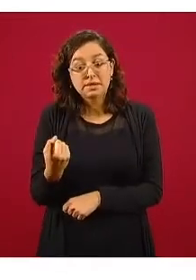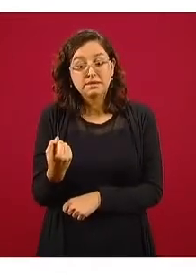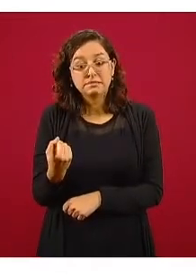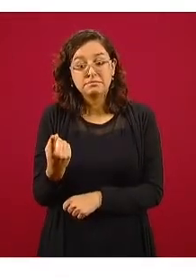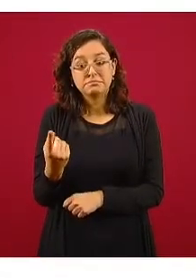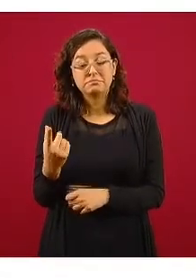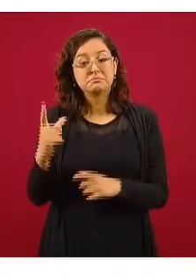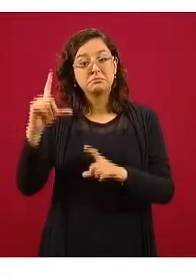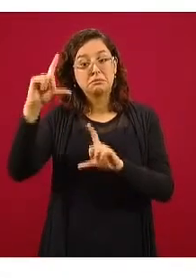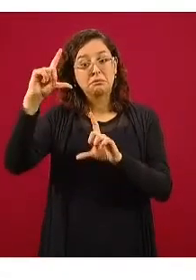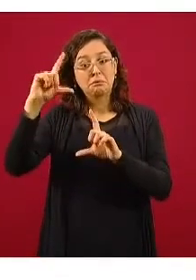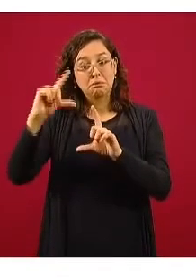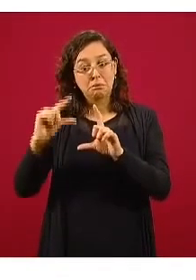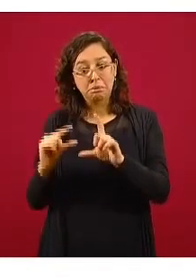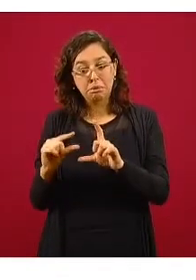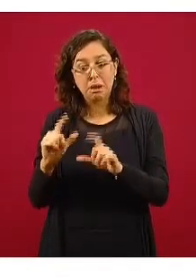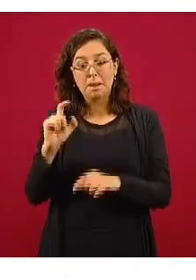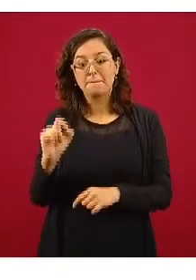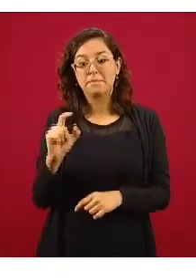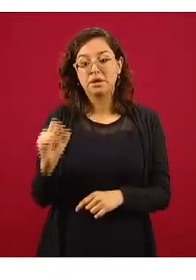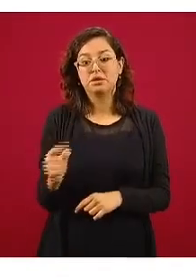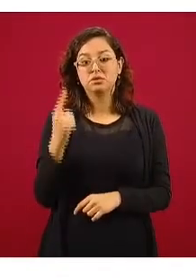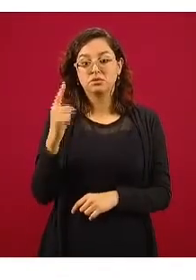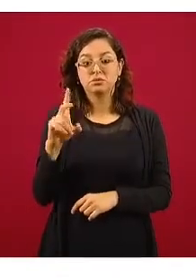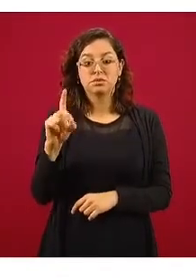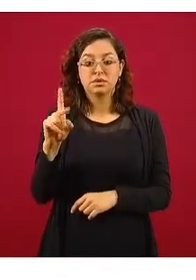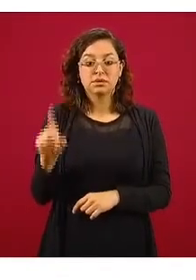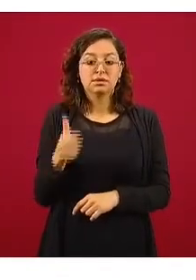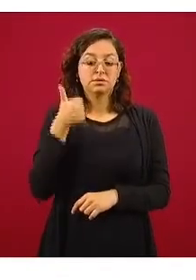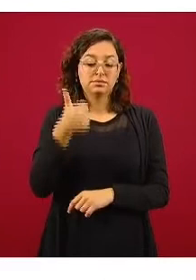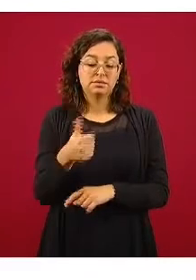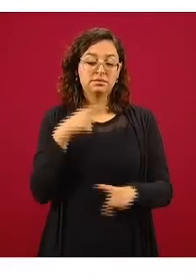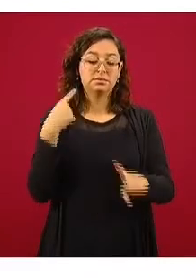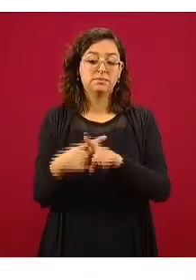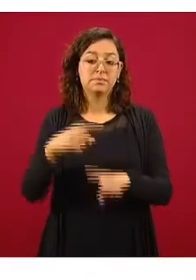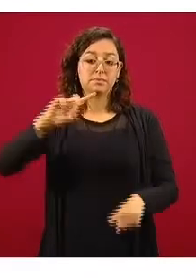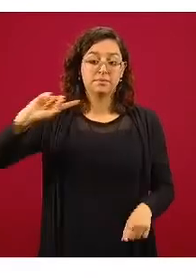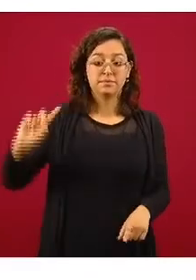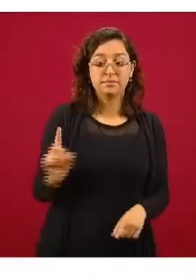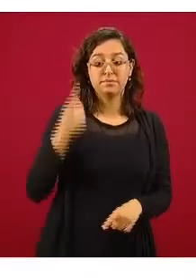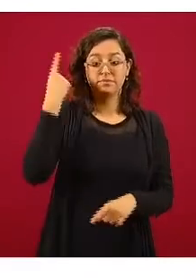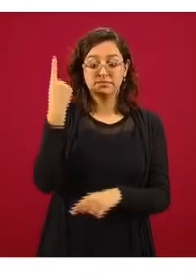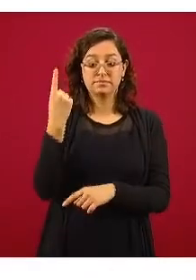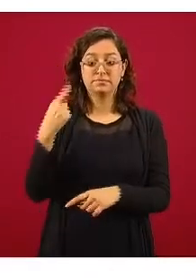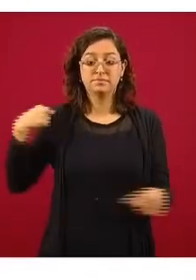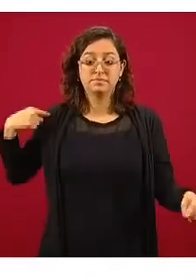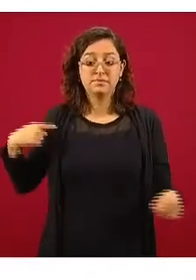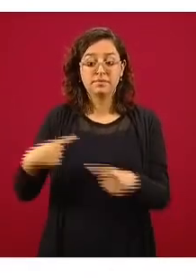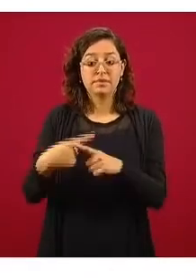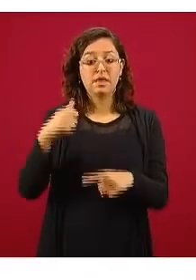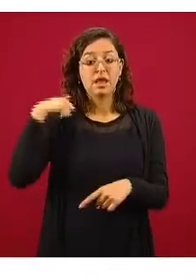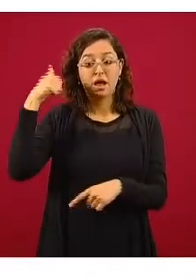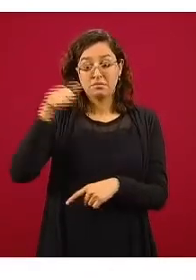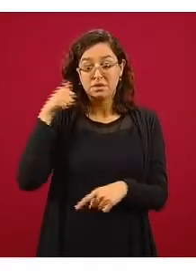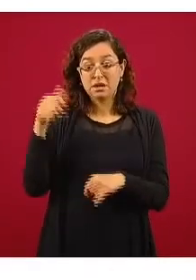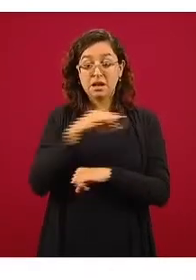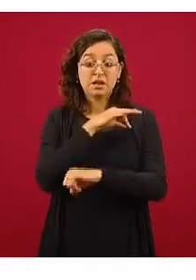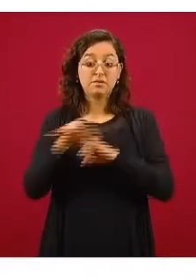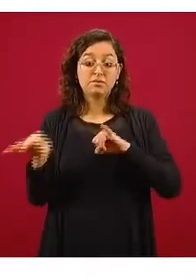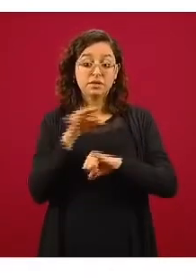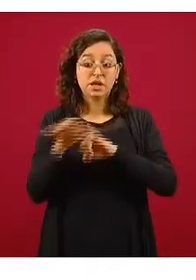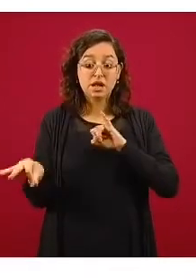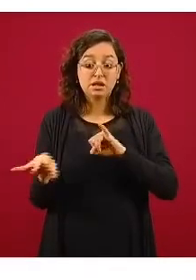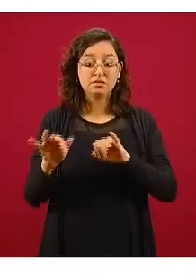promedio, 21 pesos 36 centavos por dólar a lo largo del mes de abril, lo que al final les da